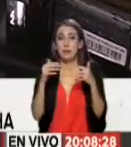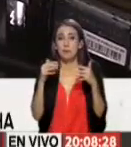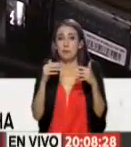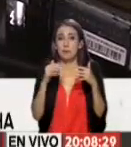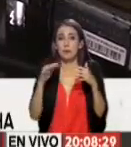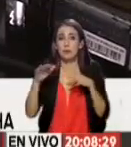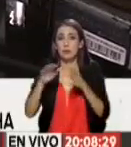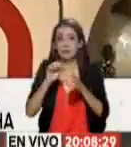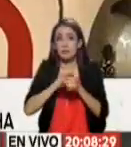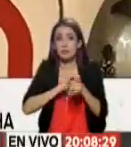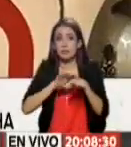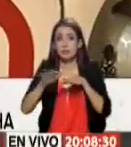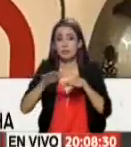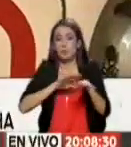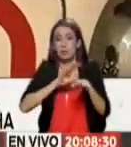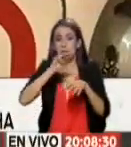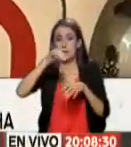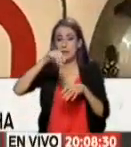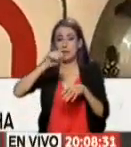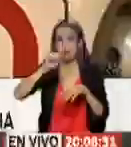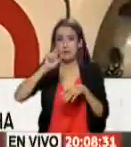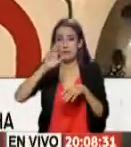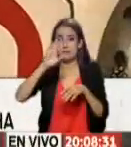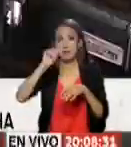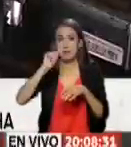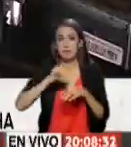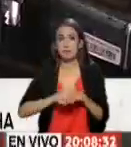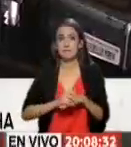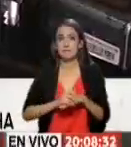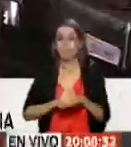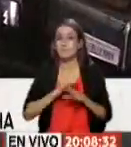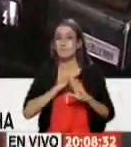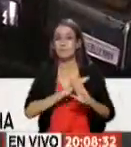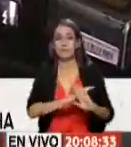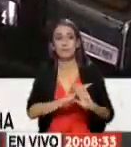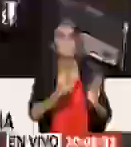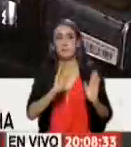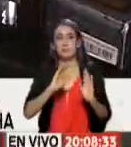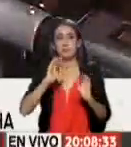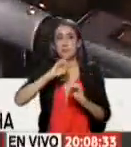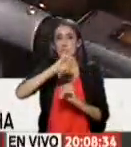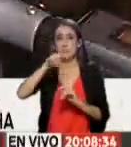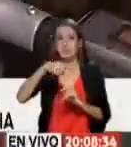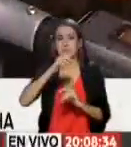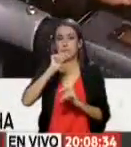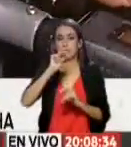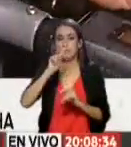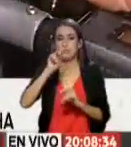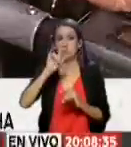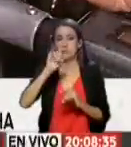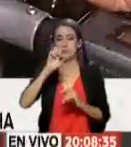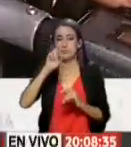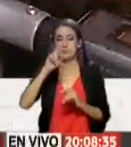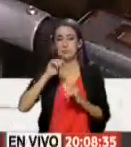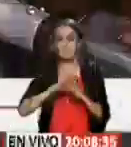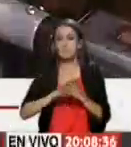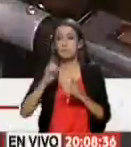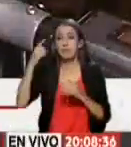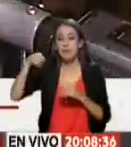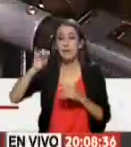sus actividades laborales, Marta se comunicó por teléfono, niega la participación de Javier E. No tiene nada que ver en la situación, hasta donde yo les puedo indicar, hasta donde